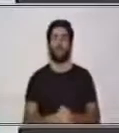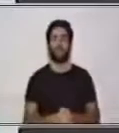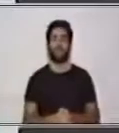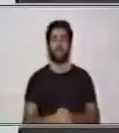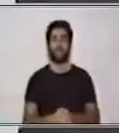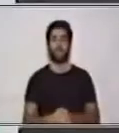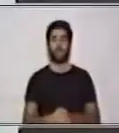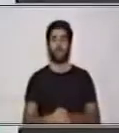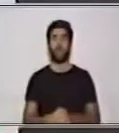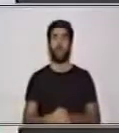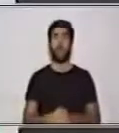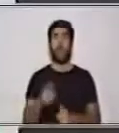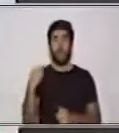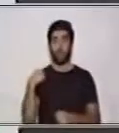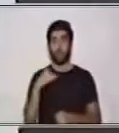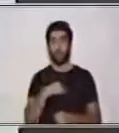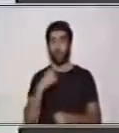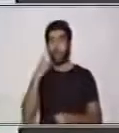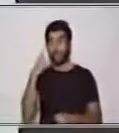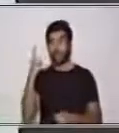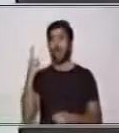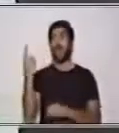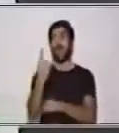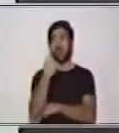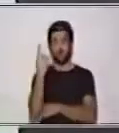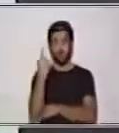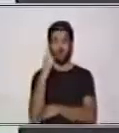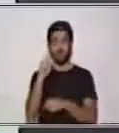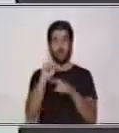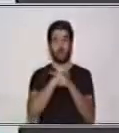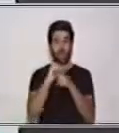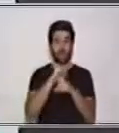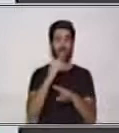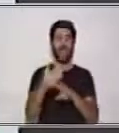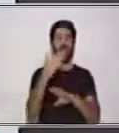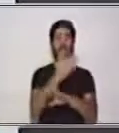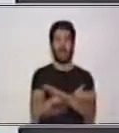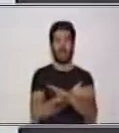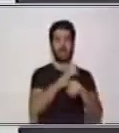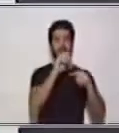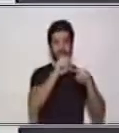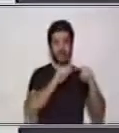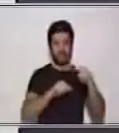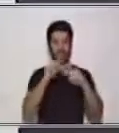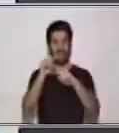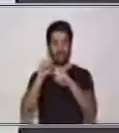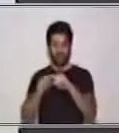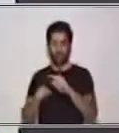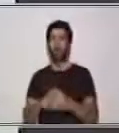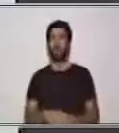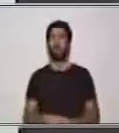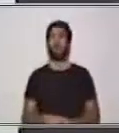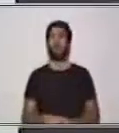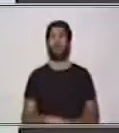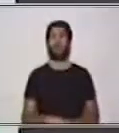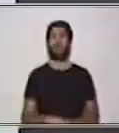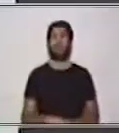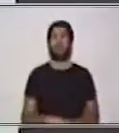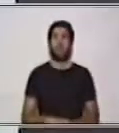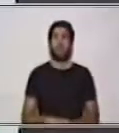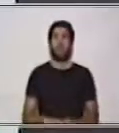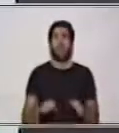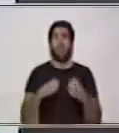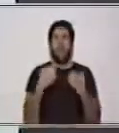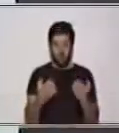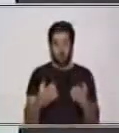polinomio. Vemos ahí la importancia de haber practicado antes división de monomios. Entonces, nuestro primer término